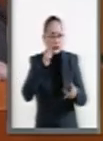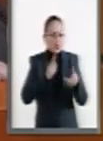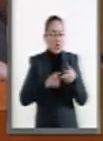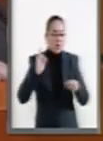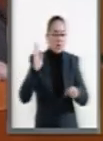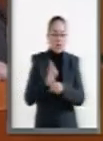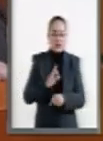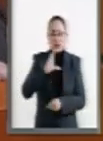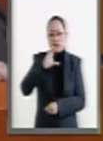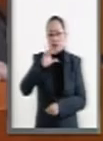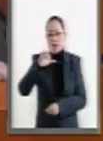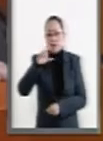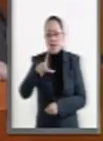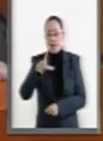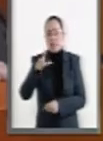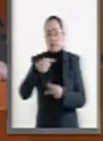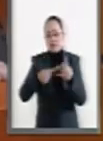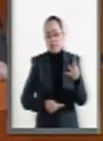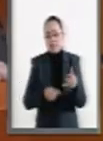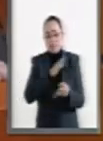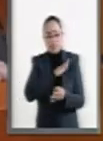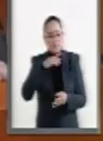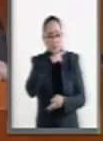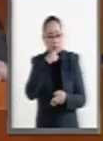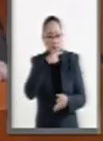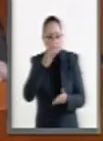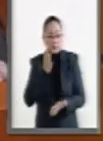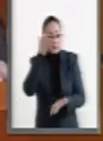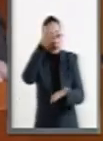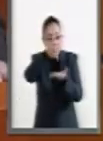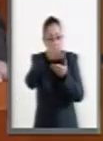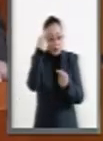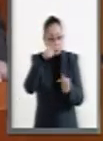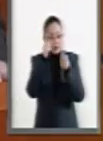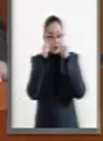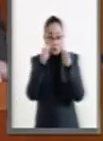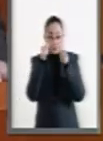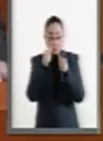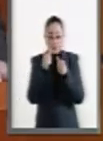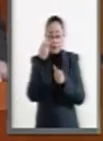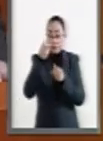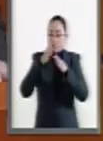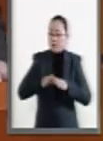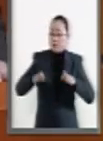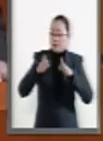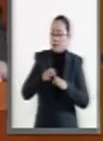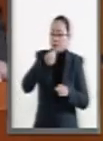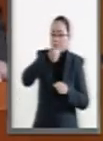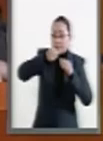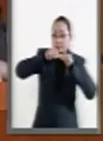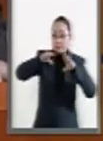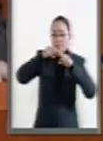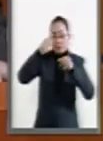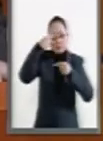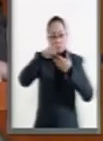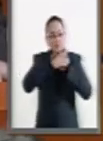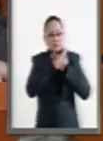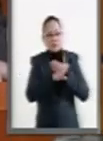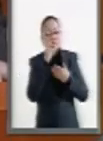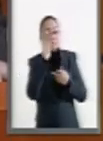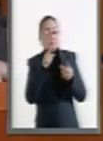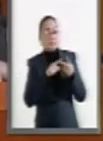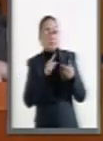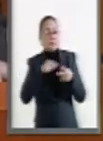protección civil, que actúen con prontitud y sin distracciones, es necesario hacer una intensa campaña de prevención y